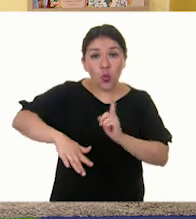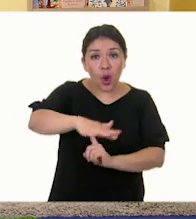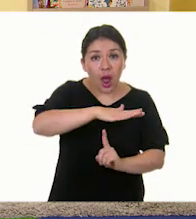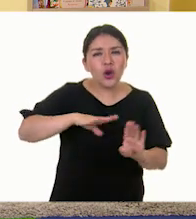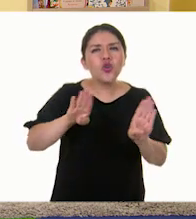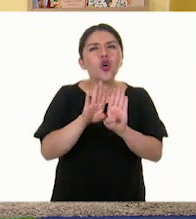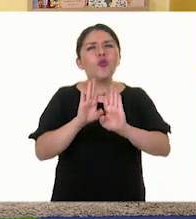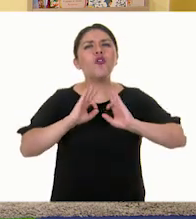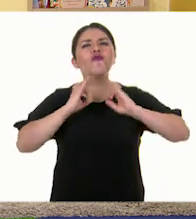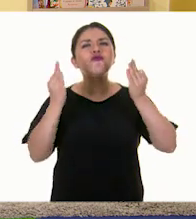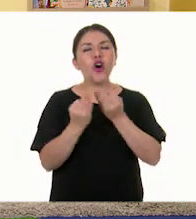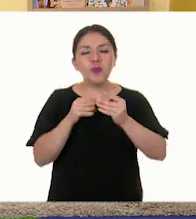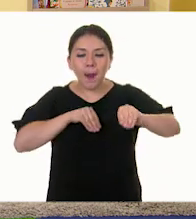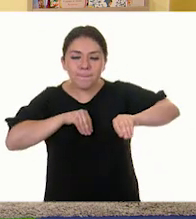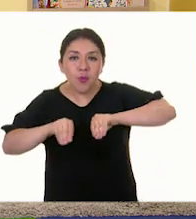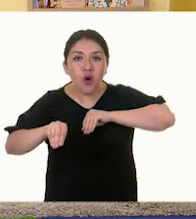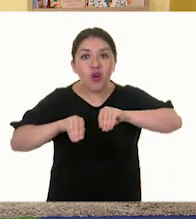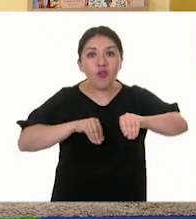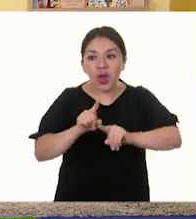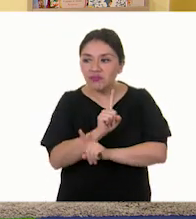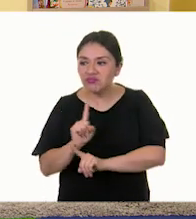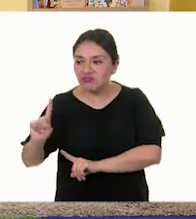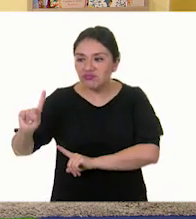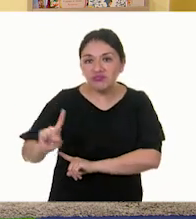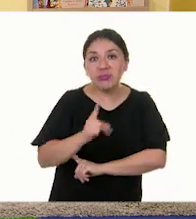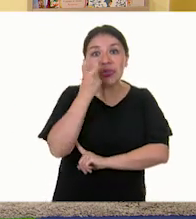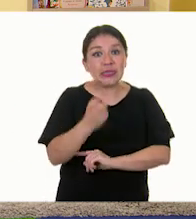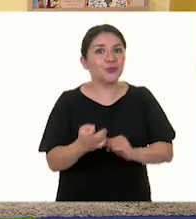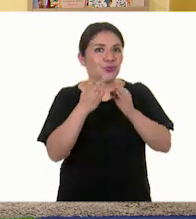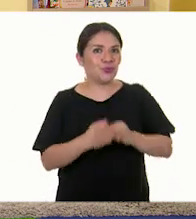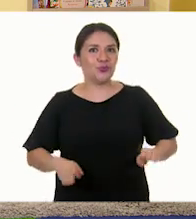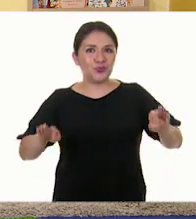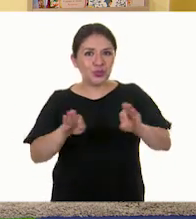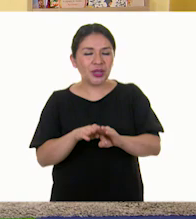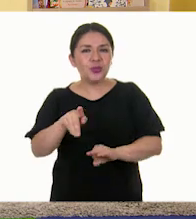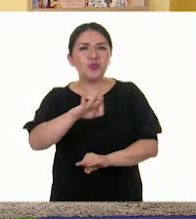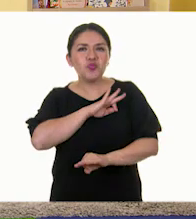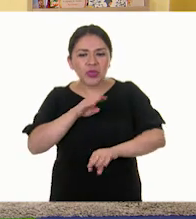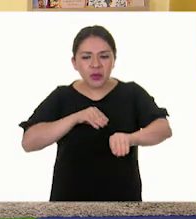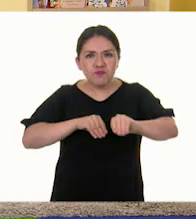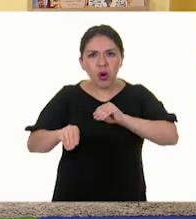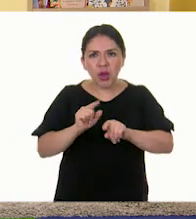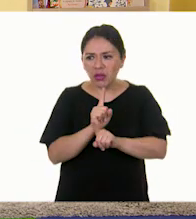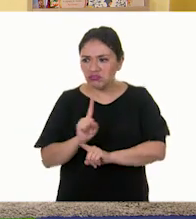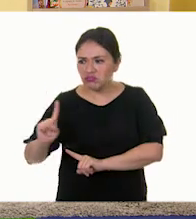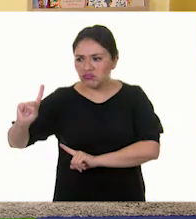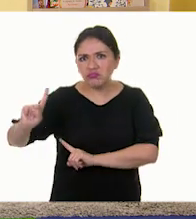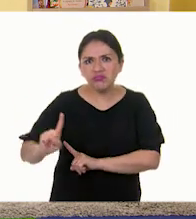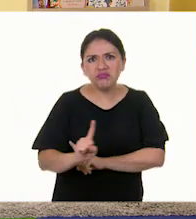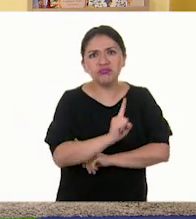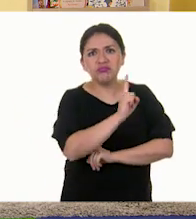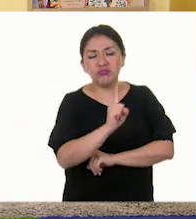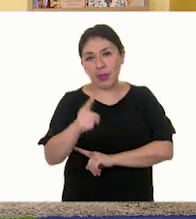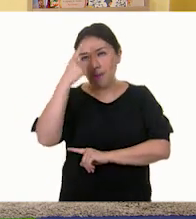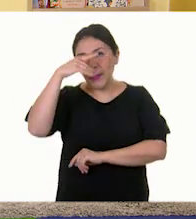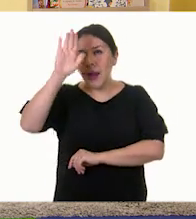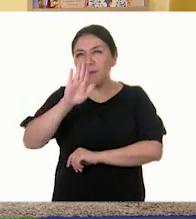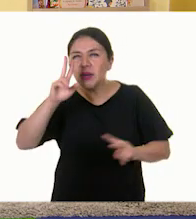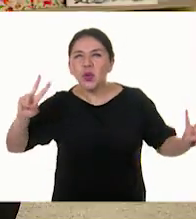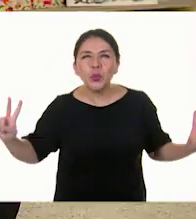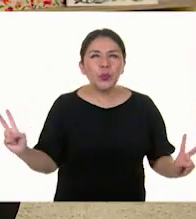la forma en que nos movemos en él también es muy importante. Podemos movernos de un lado a otro para simular el